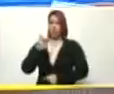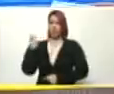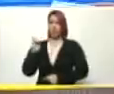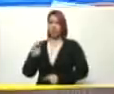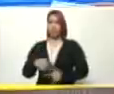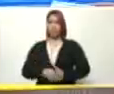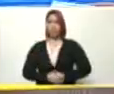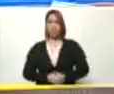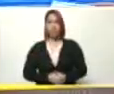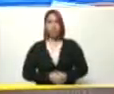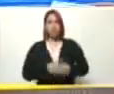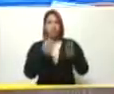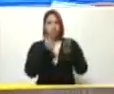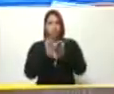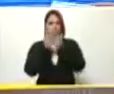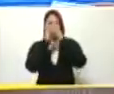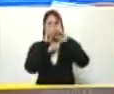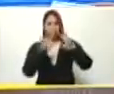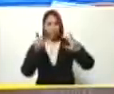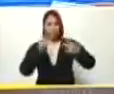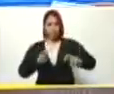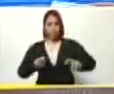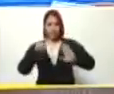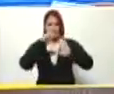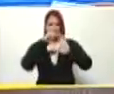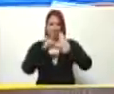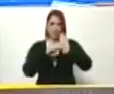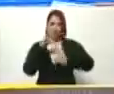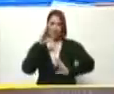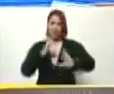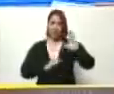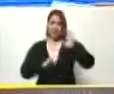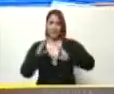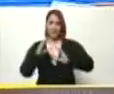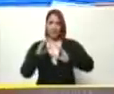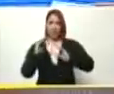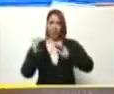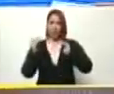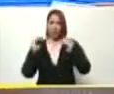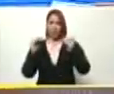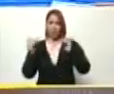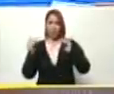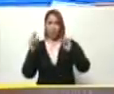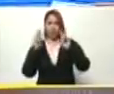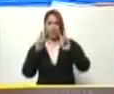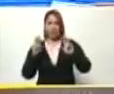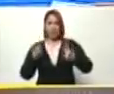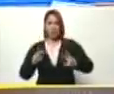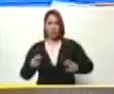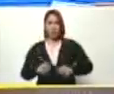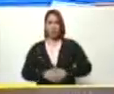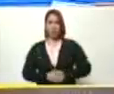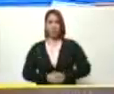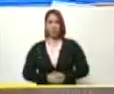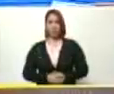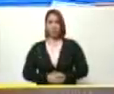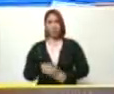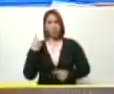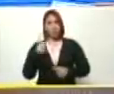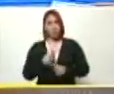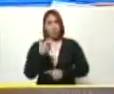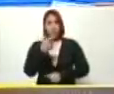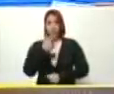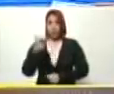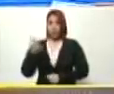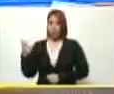en los estudios que se hacen a nivel científico, en los balances y la revisión. Debemos buscar cada